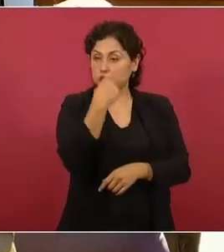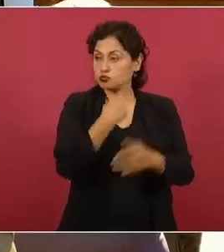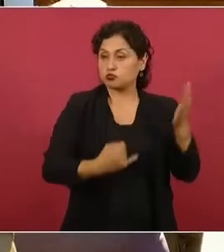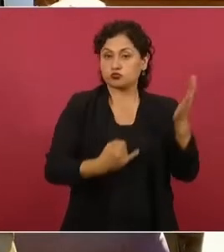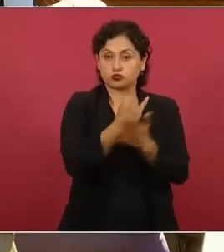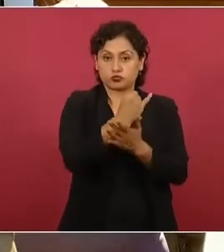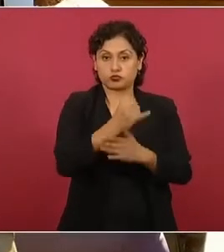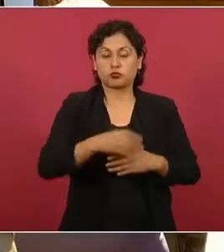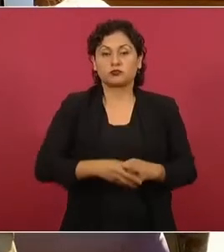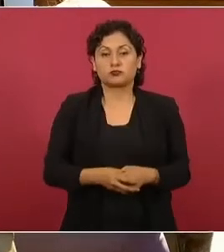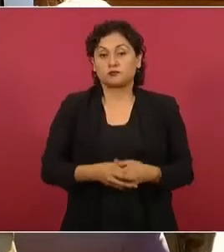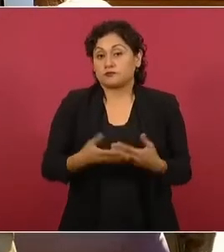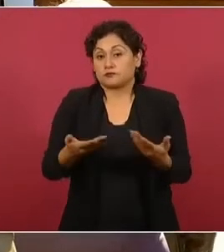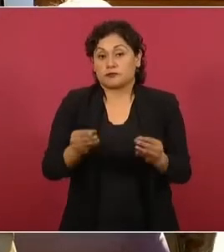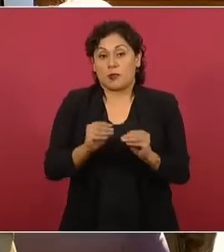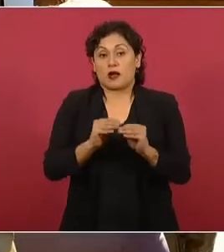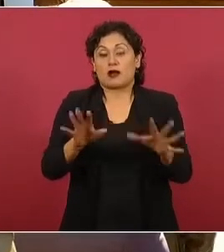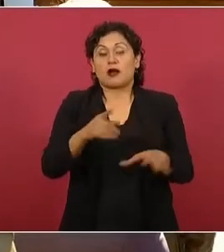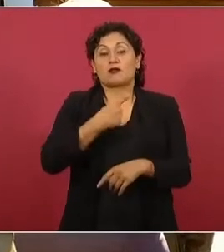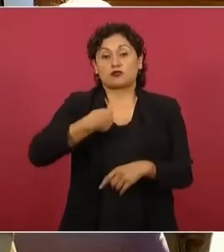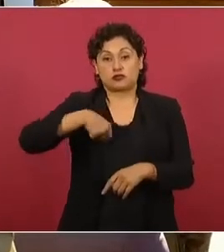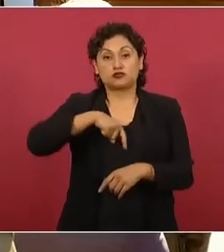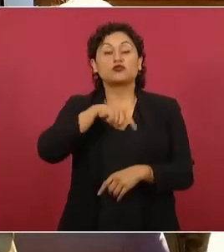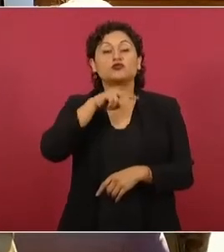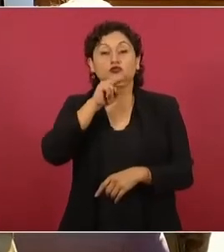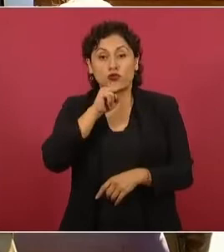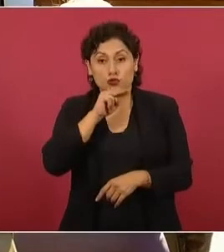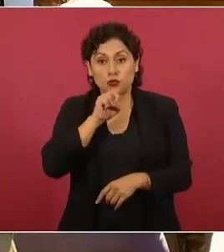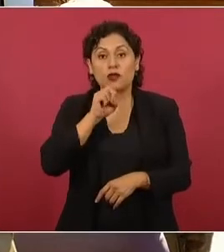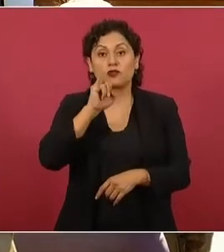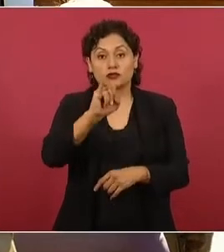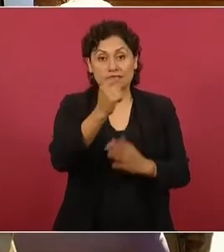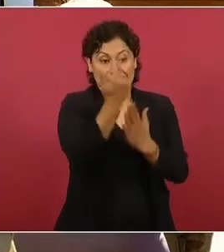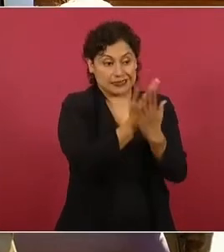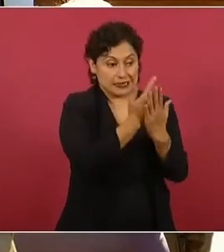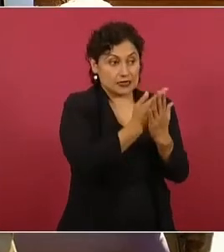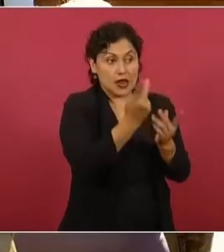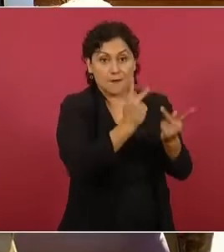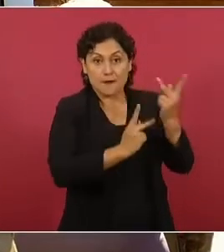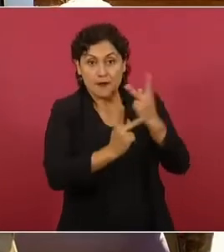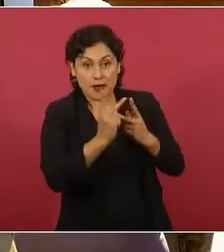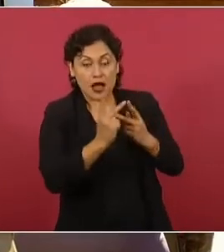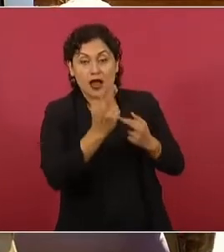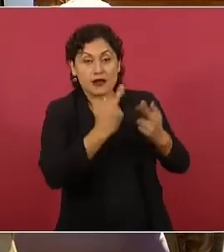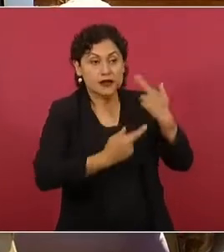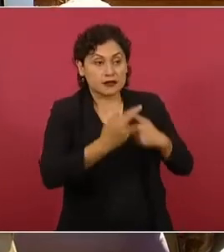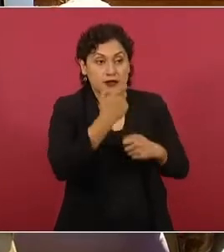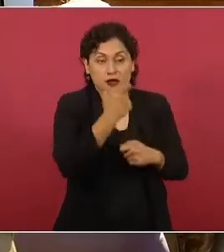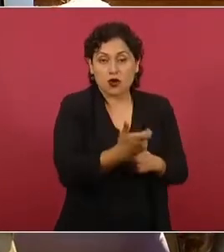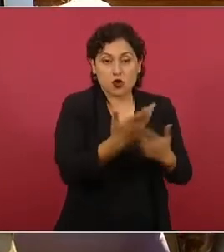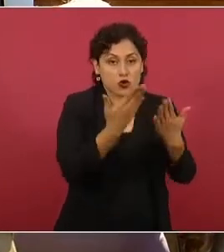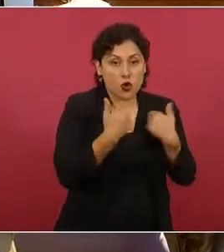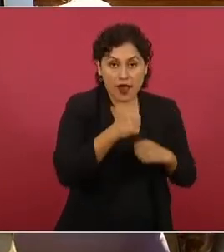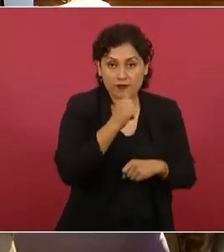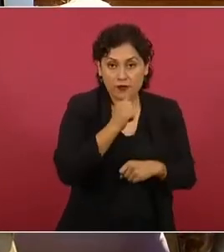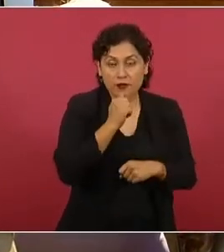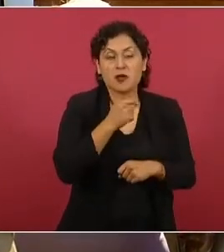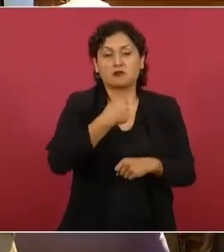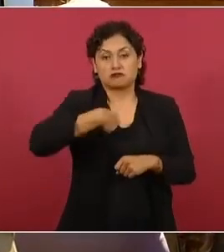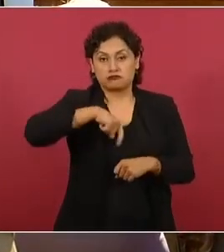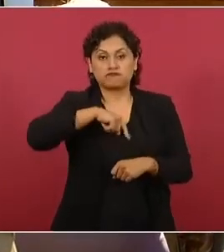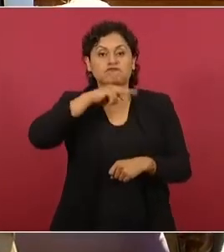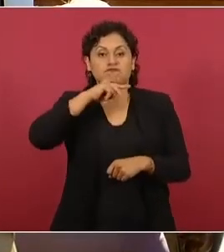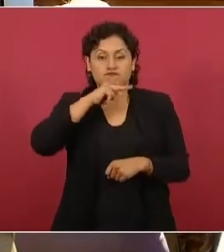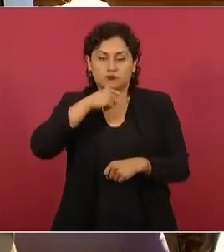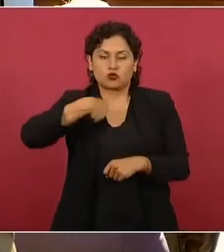preocupa mucho, por supuesto, el crecimiento de la cartera vencida. Sabemos que se trata de un proceso multifactorial